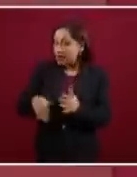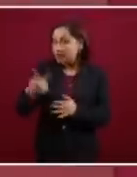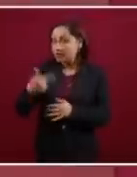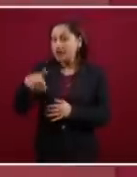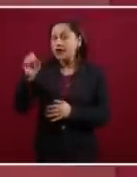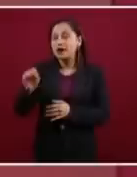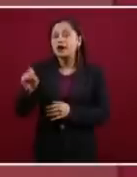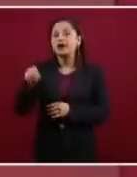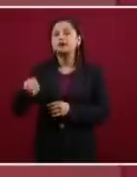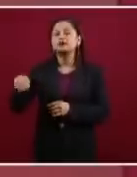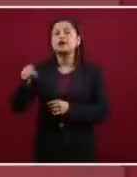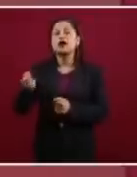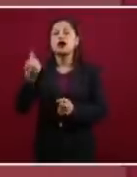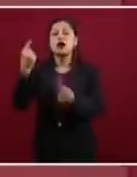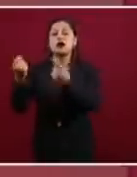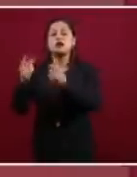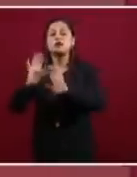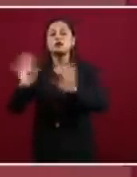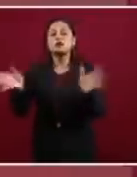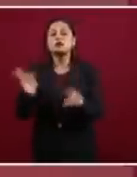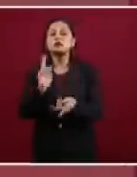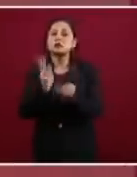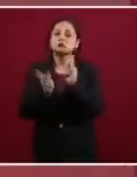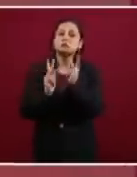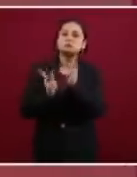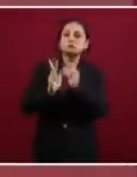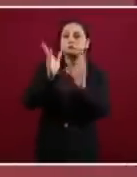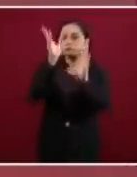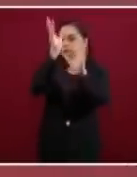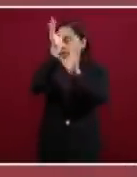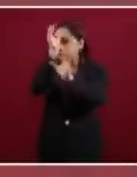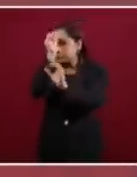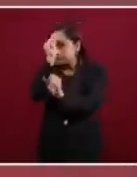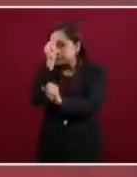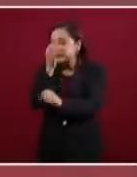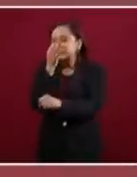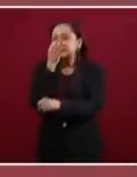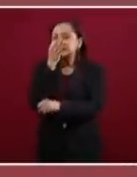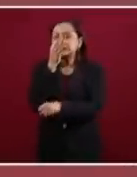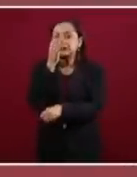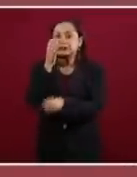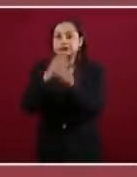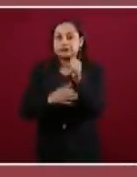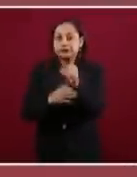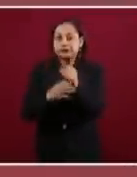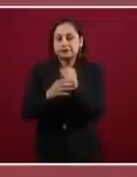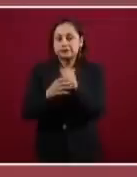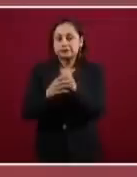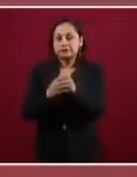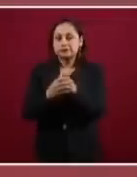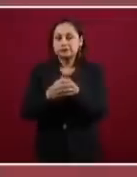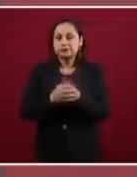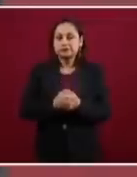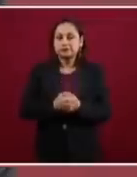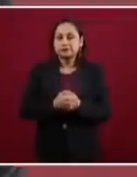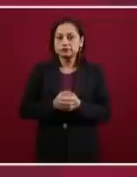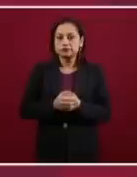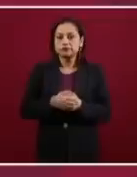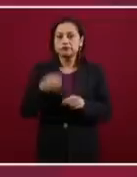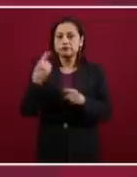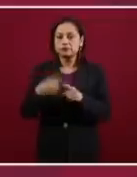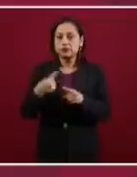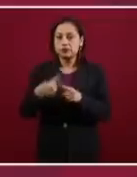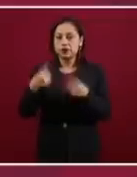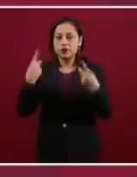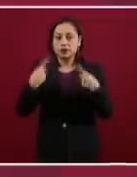d como ustedes saben con los encargados de transportar